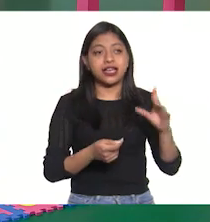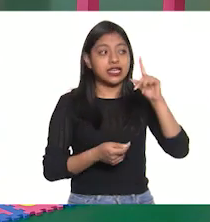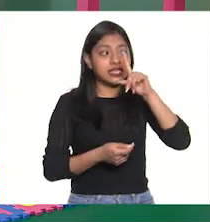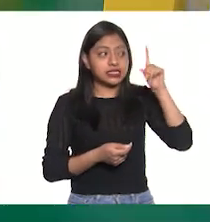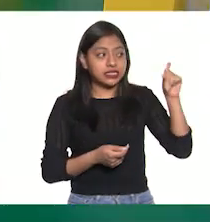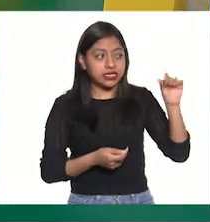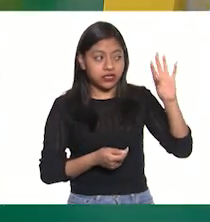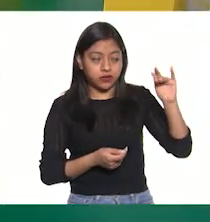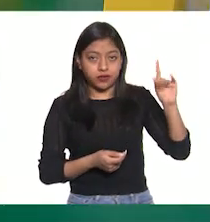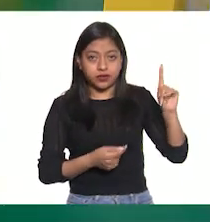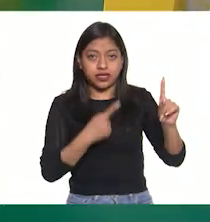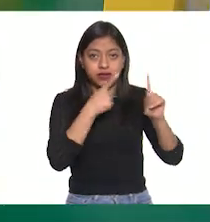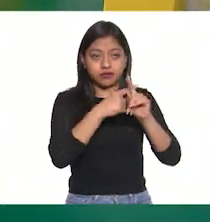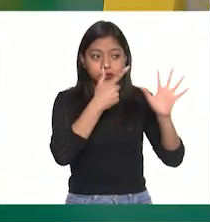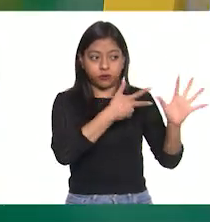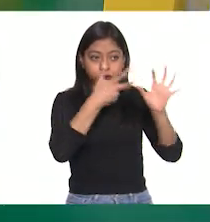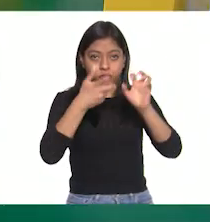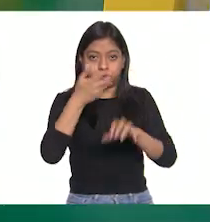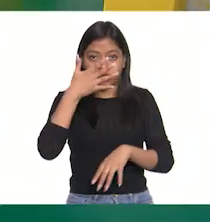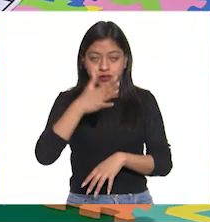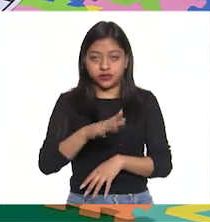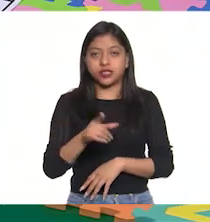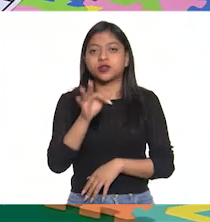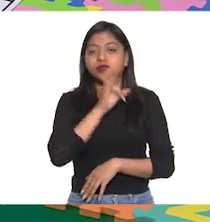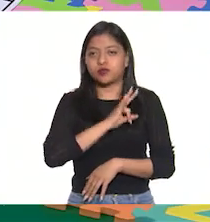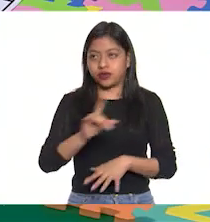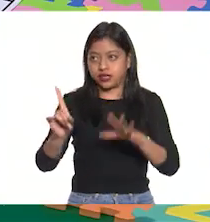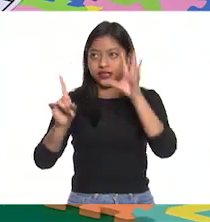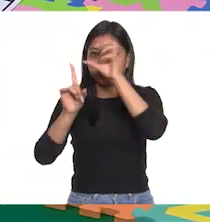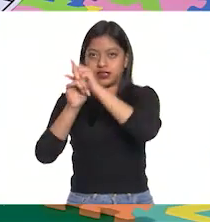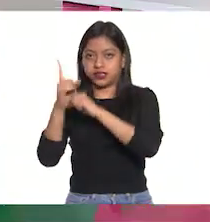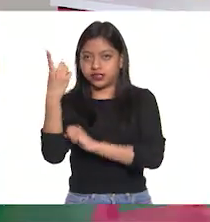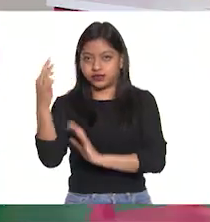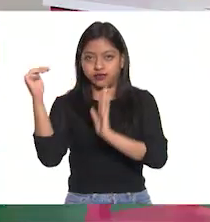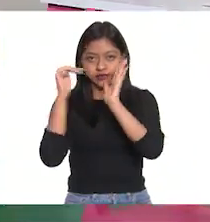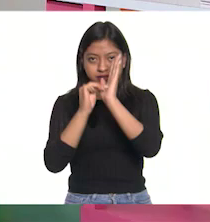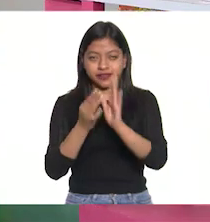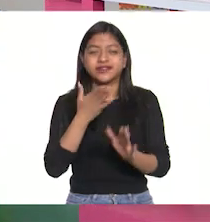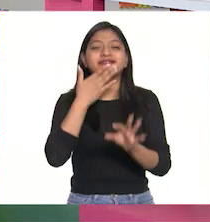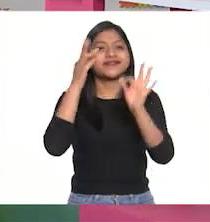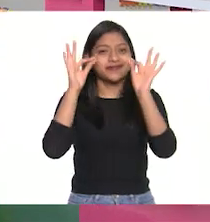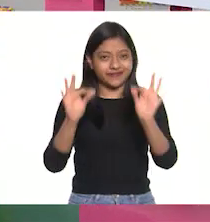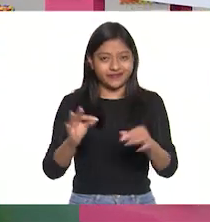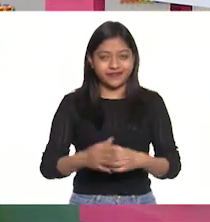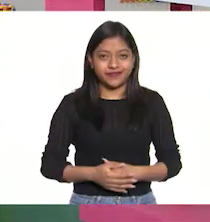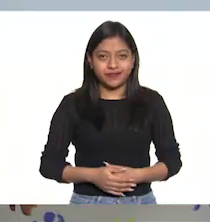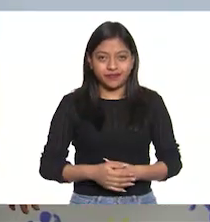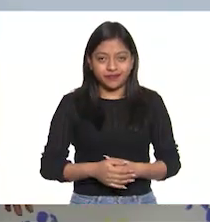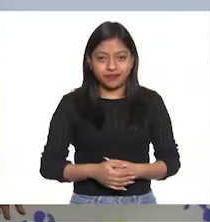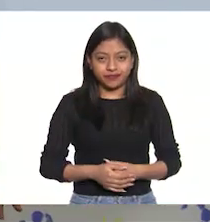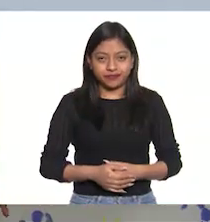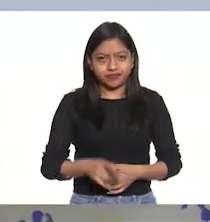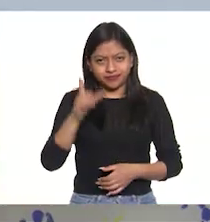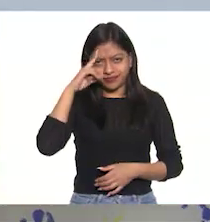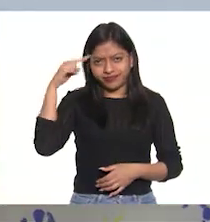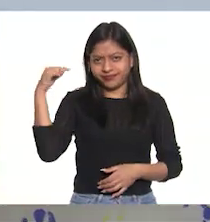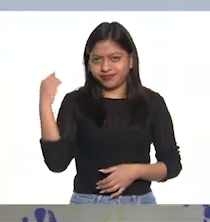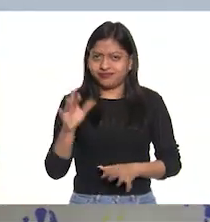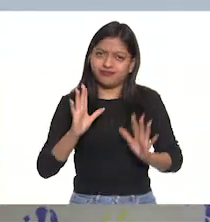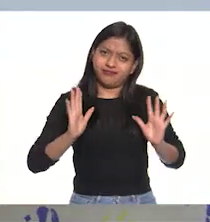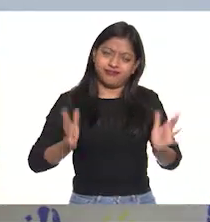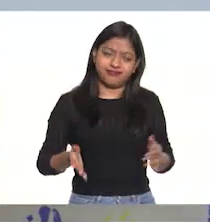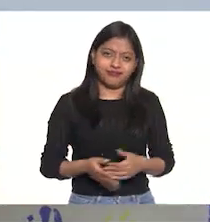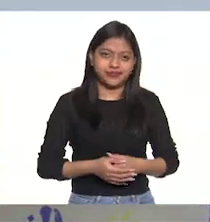bien, eres muy rápida. Ay, qué padre, me encanta este de juego de adivinanzas. Ok, siguiente. Creo que son muy fáciles, ya me di